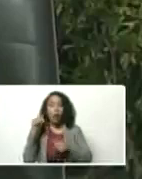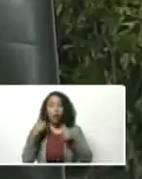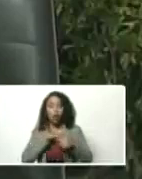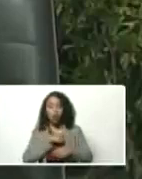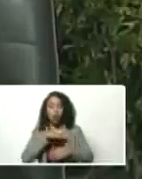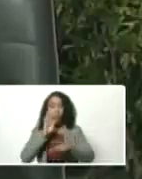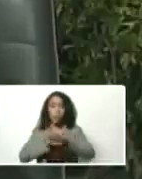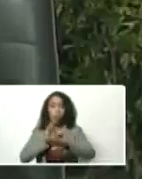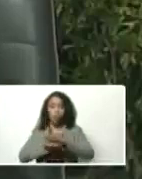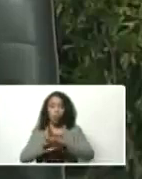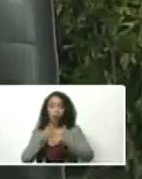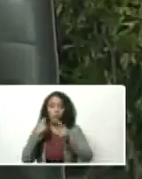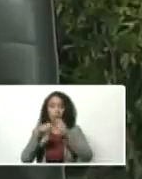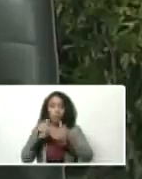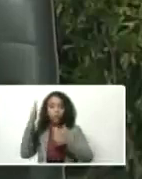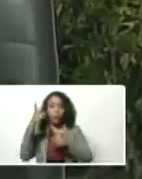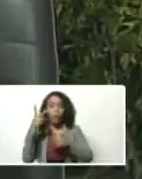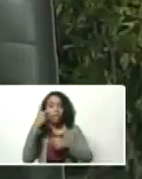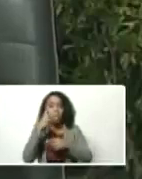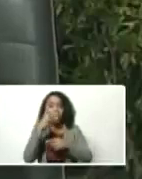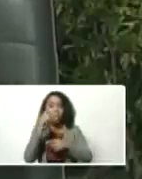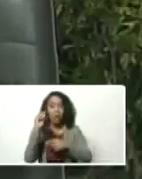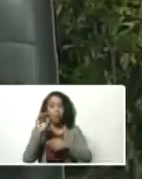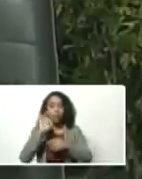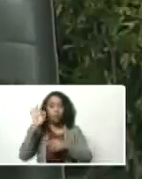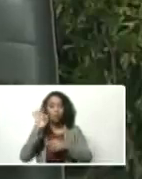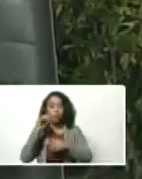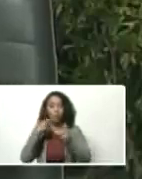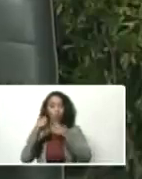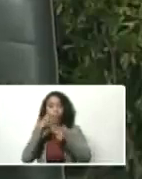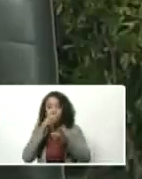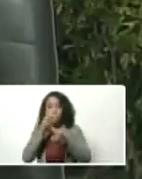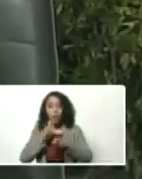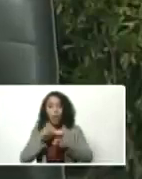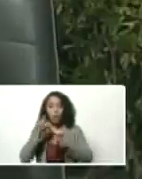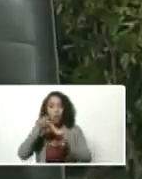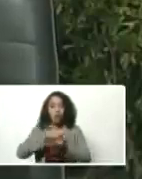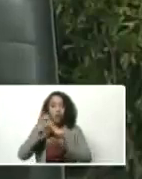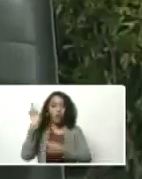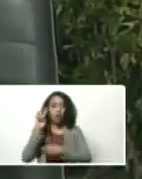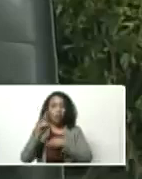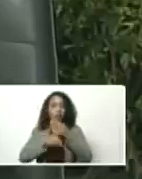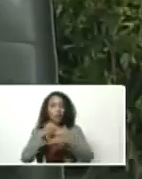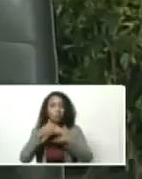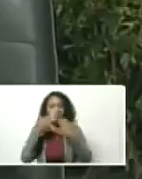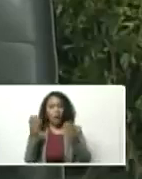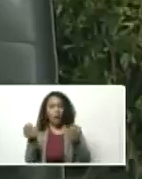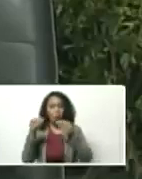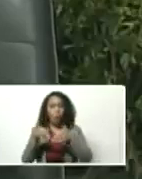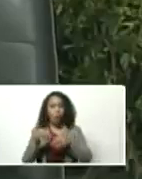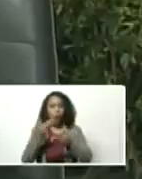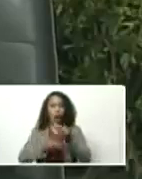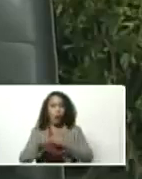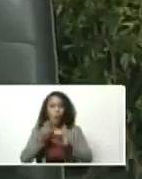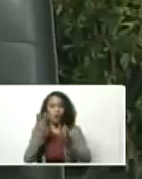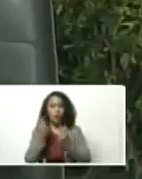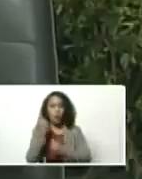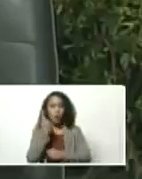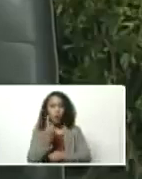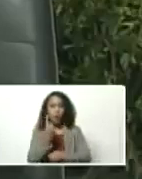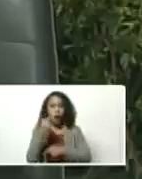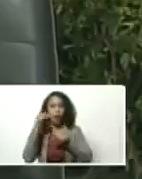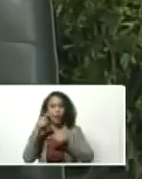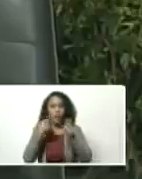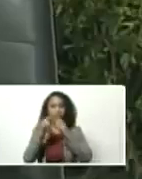exportadores, debe vender el 20% de sus ganancias al Banco Central de Venezuela conforme al convenio cambiario número 1. Aquí los